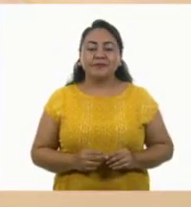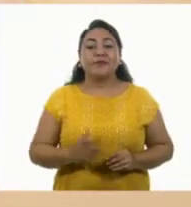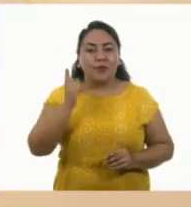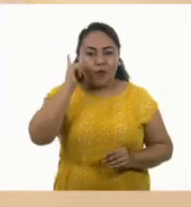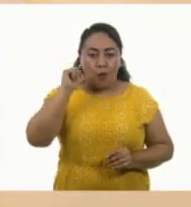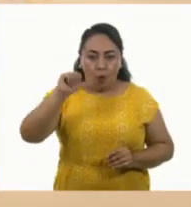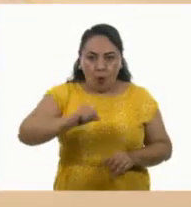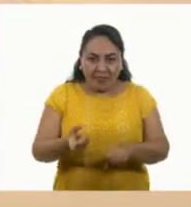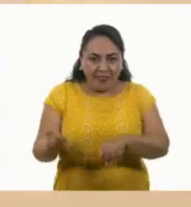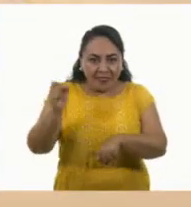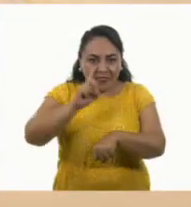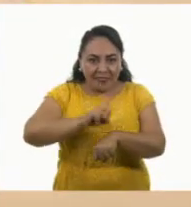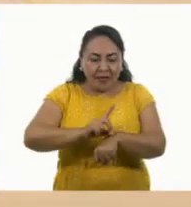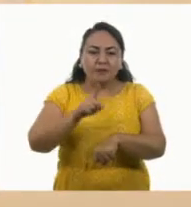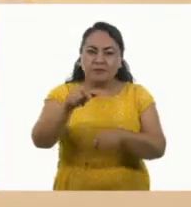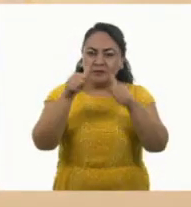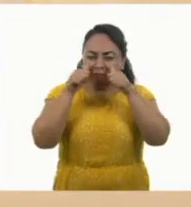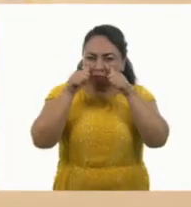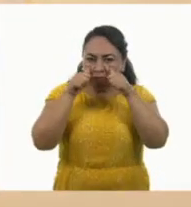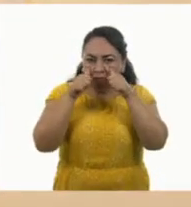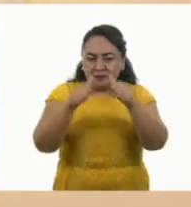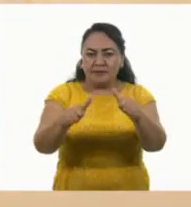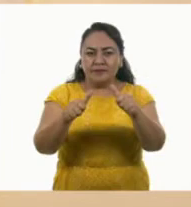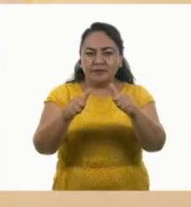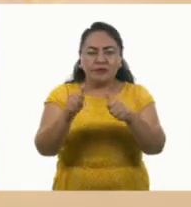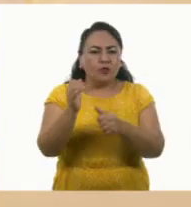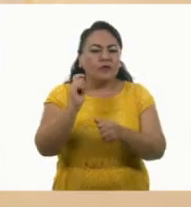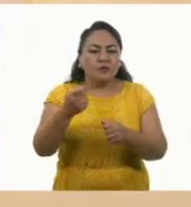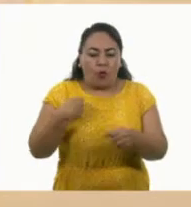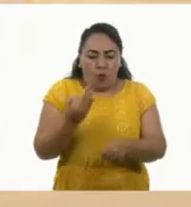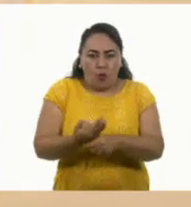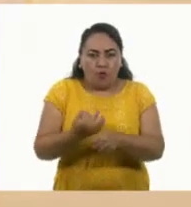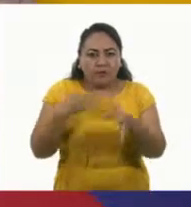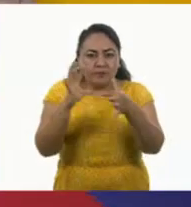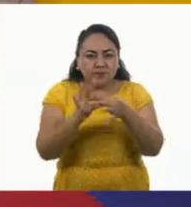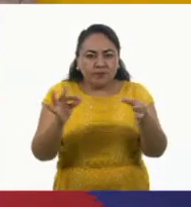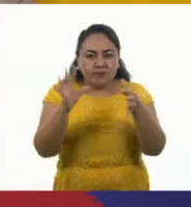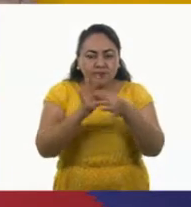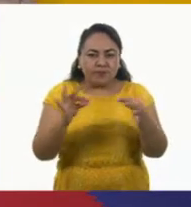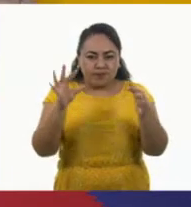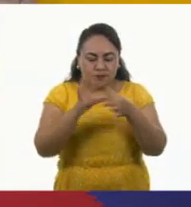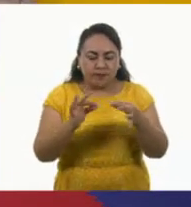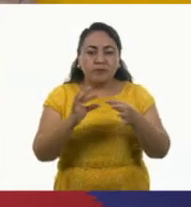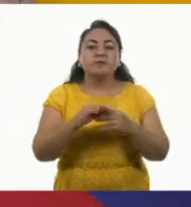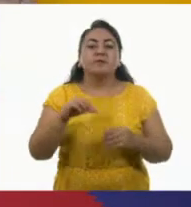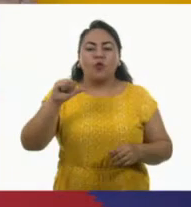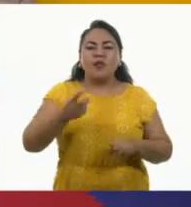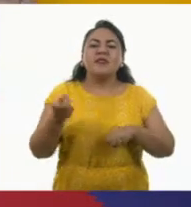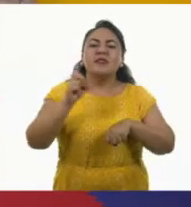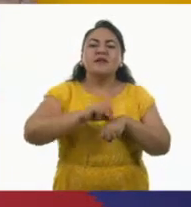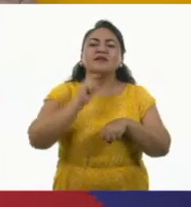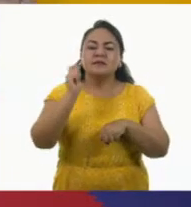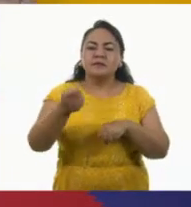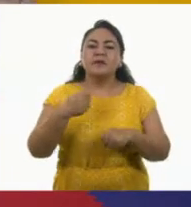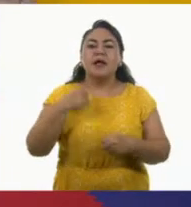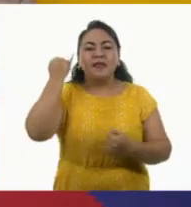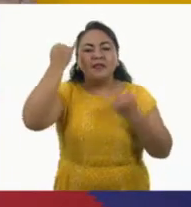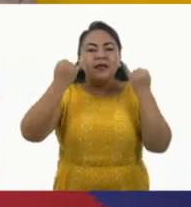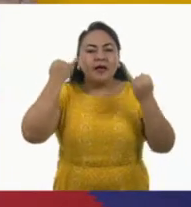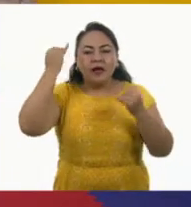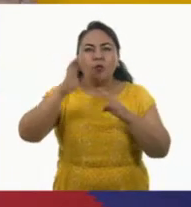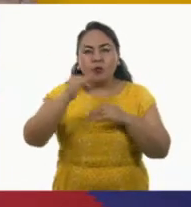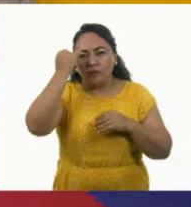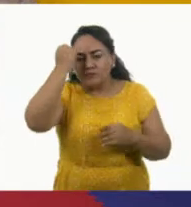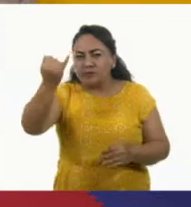Esperamos que el día de hoy estén muy atentas y atentos a todo lo que compartiremos. En este día retomaremos algunas ideas